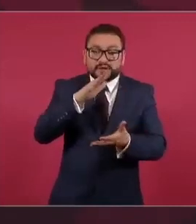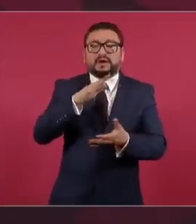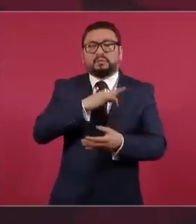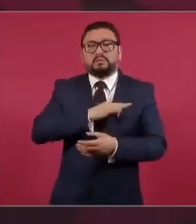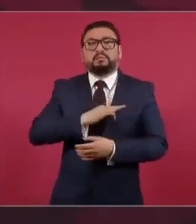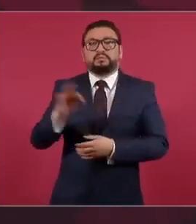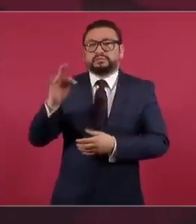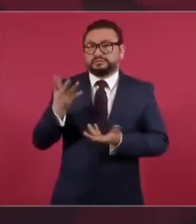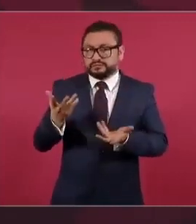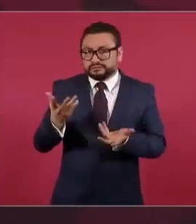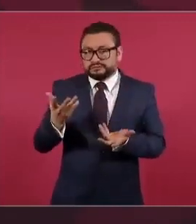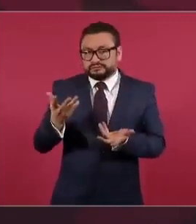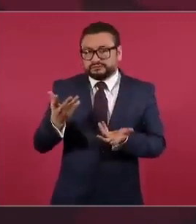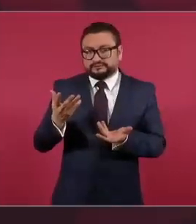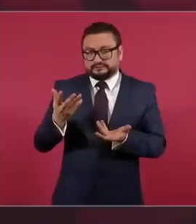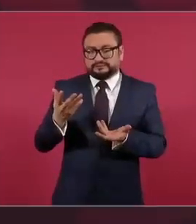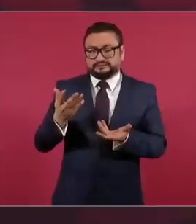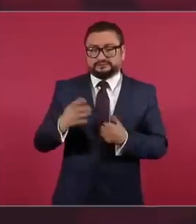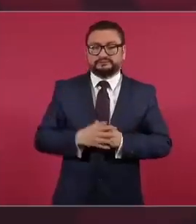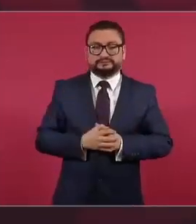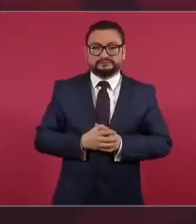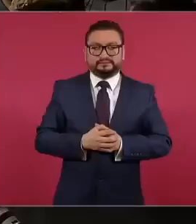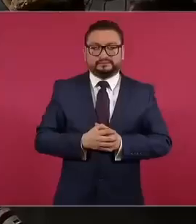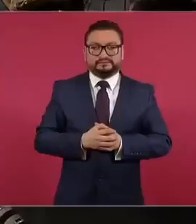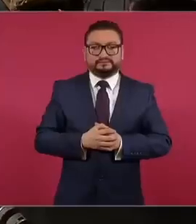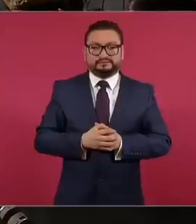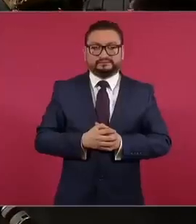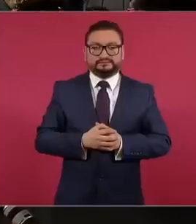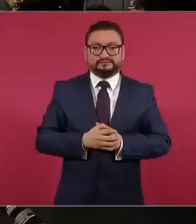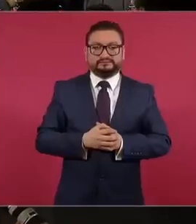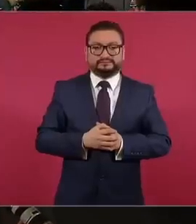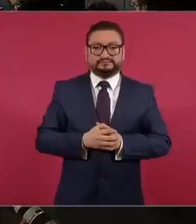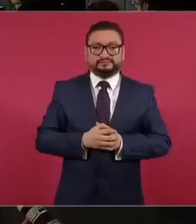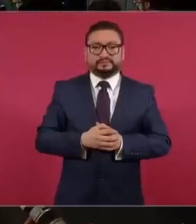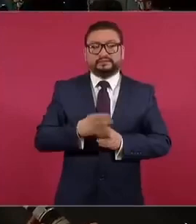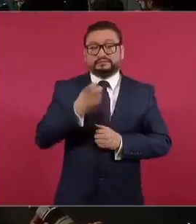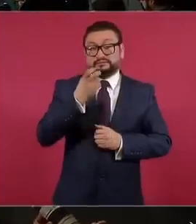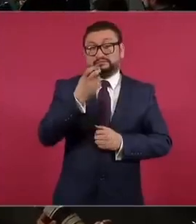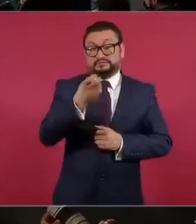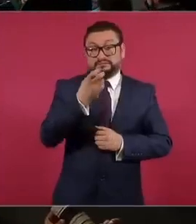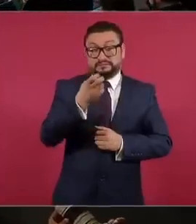ni en la Cámara de Diputados, ni en la Cámara de Senadores. Y eso